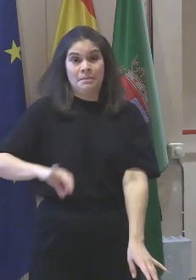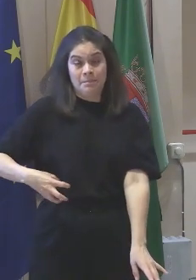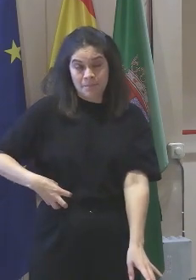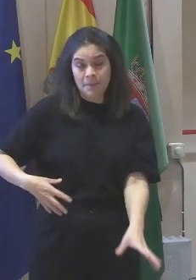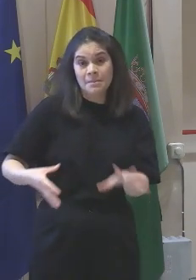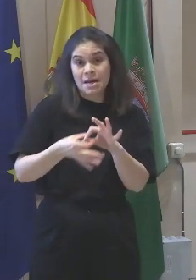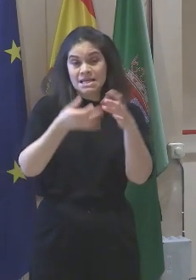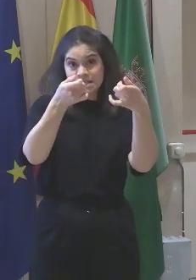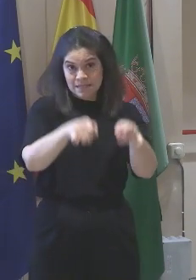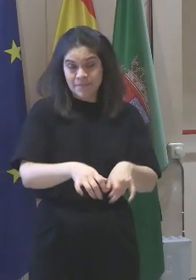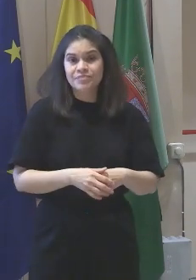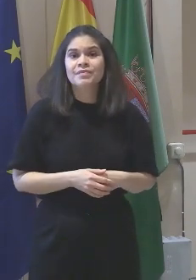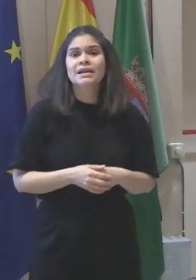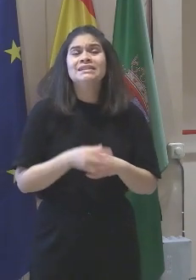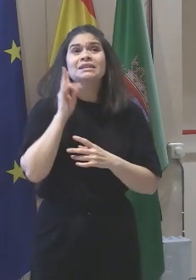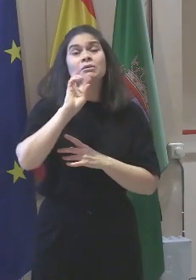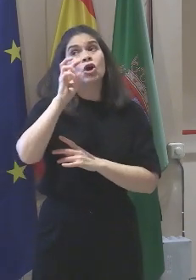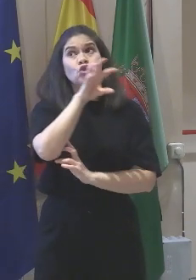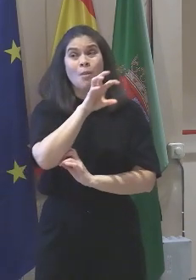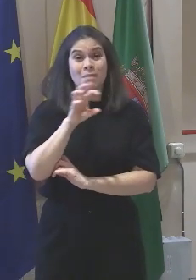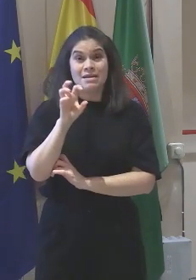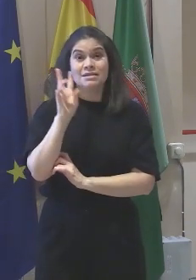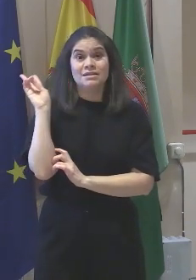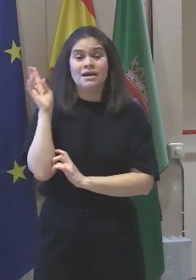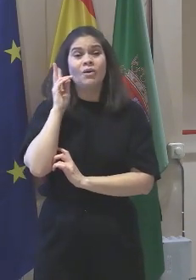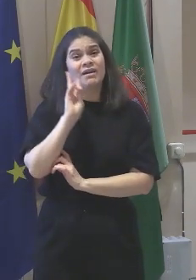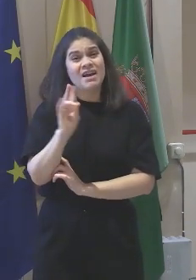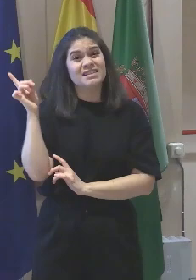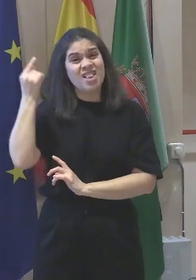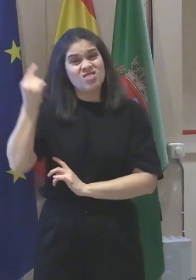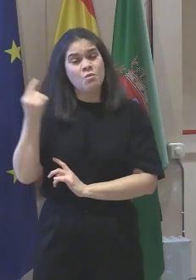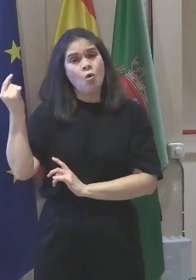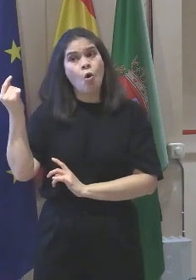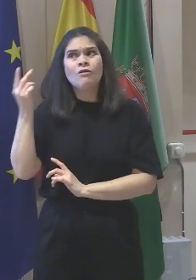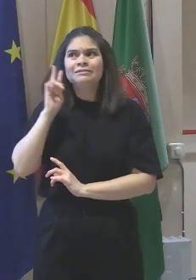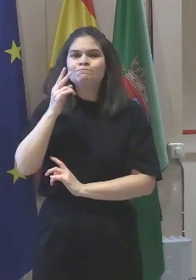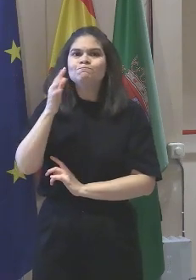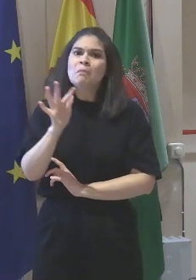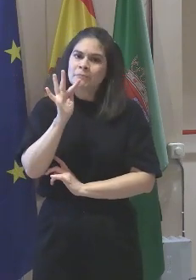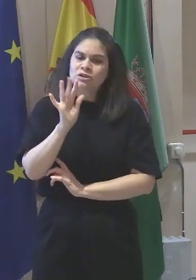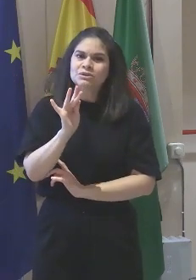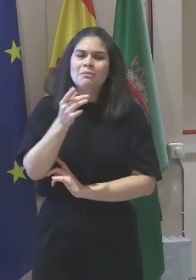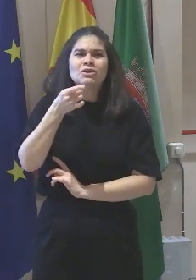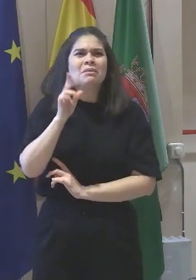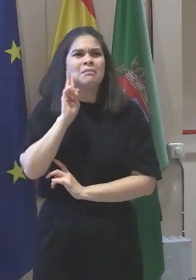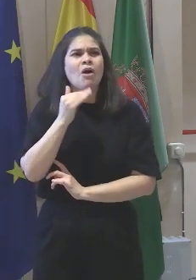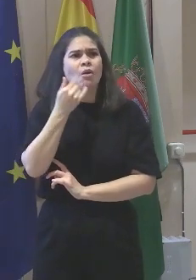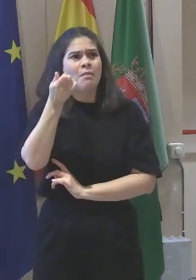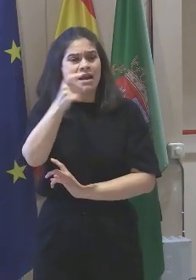vemos otros países, aunque quizá el dibujo es un poquito más positivo, pero también vemos algo parecido,